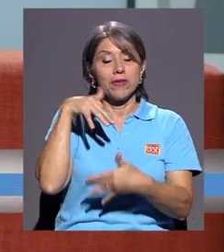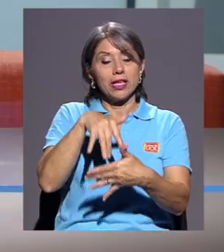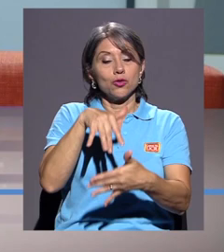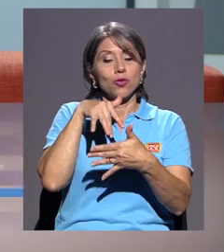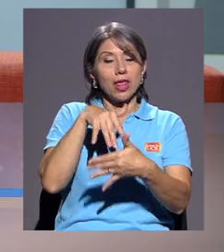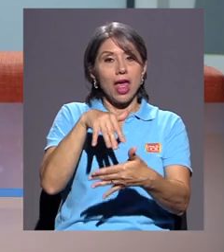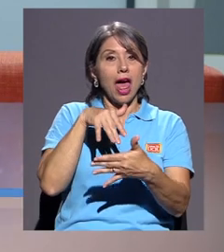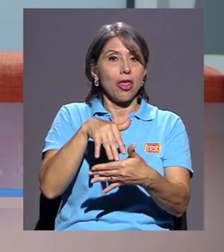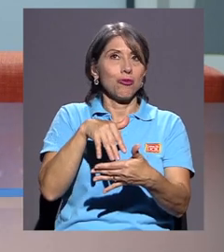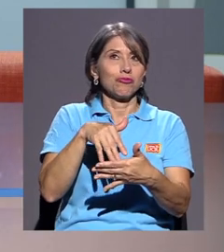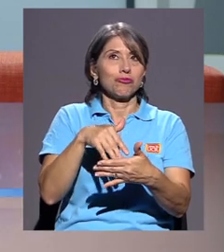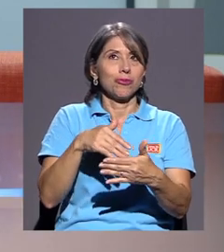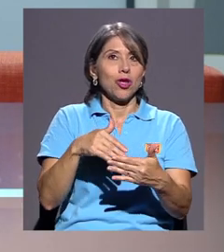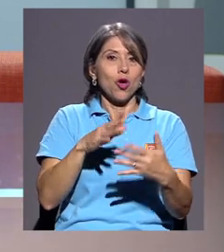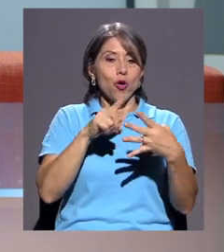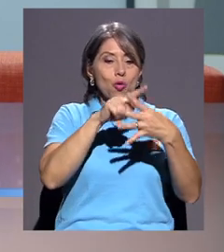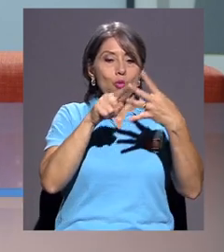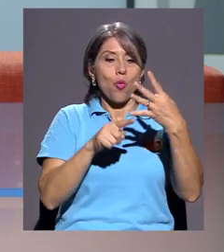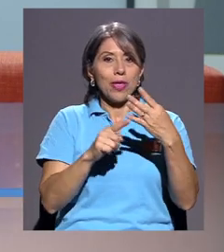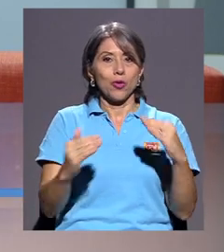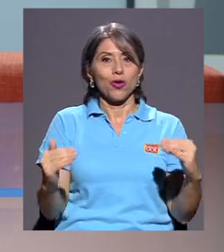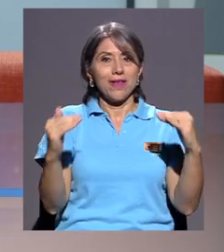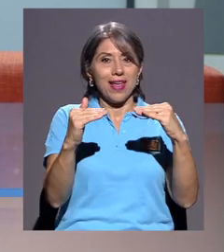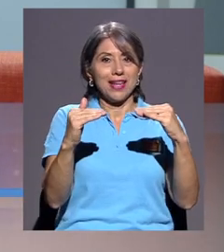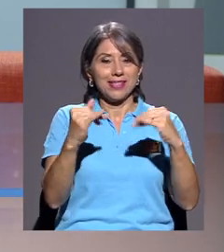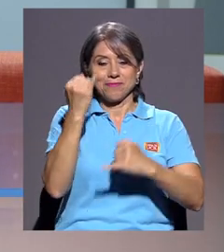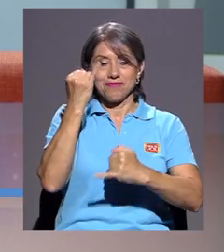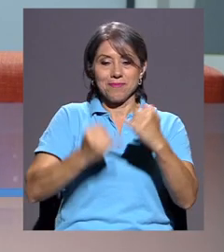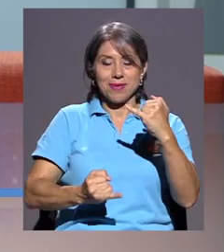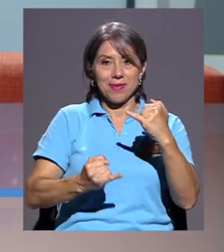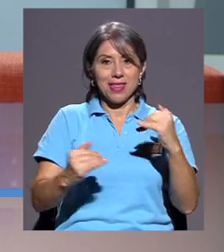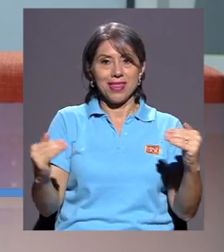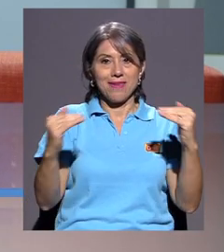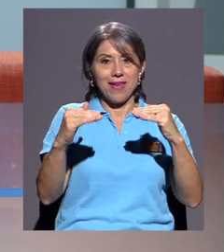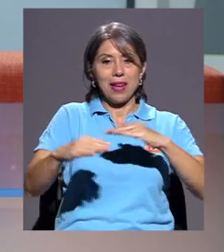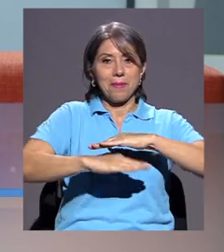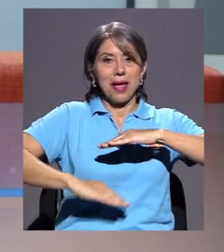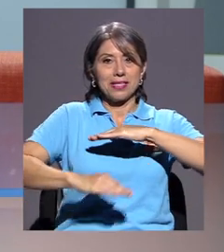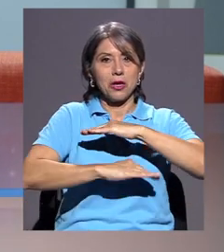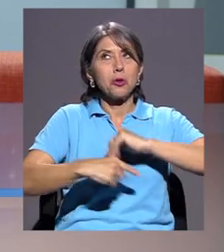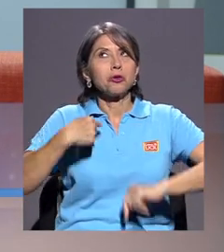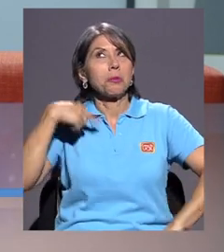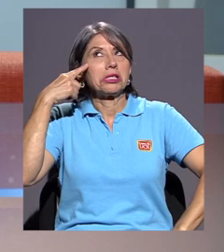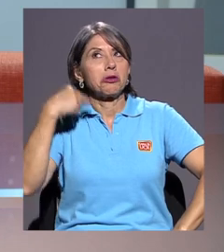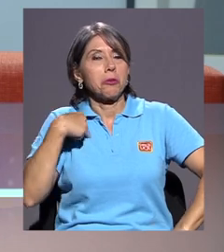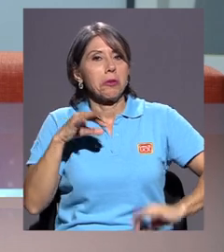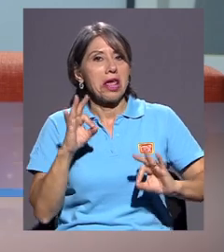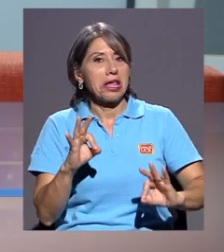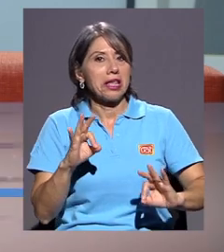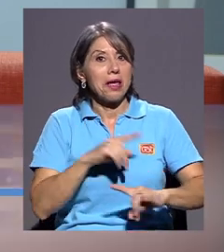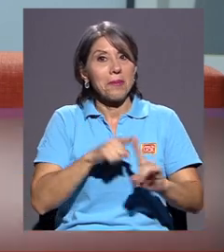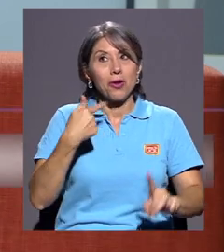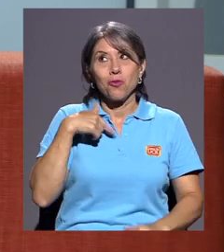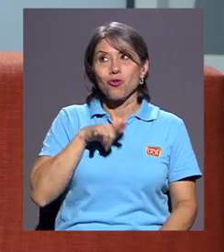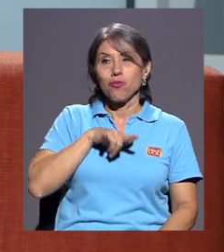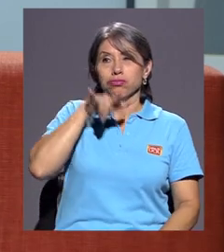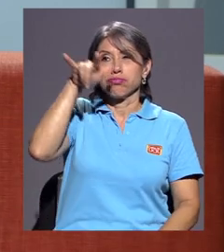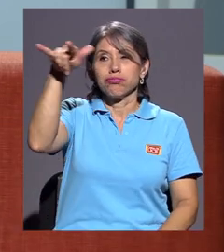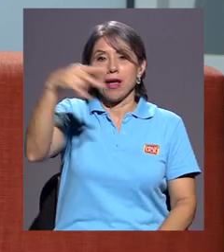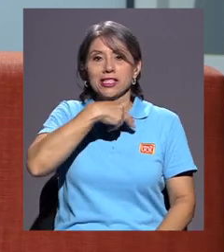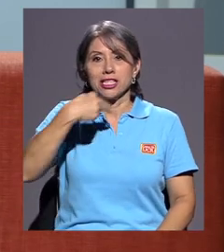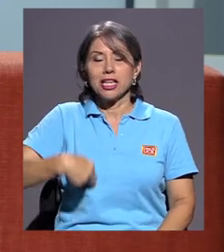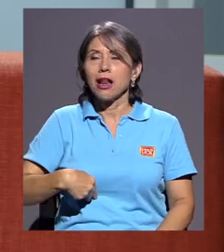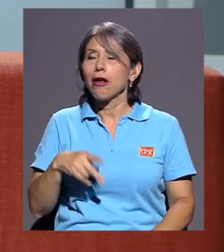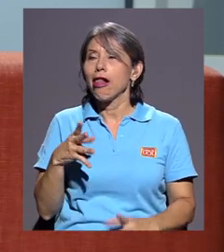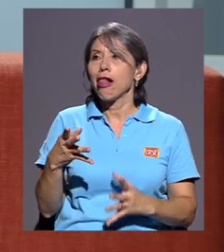nivel básico, que son 4 niveles, y según yo estaba relativamente bien. Lo que pasa es que al llegar allá uno se da